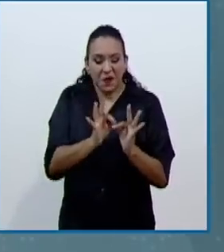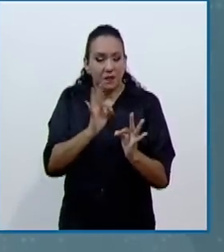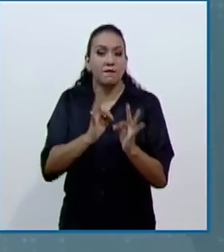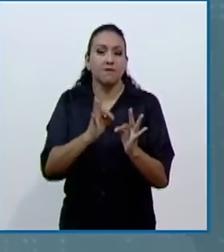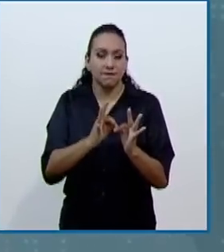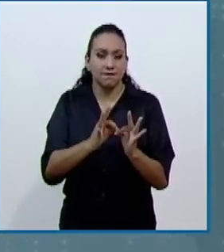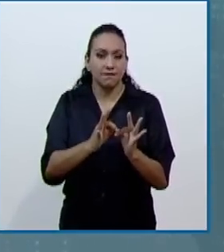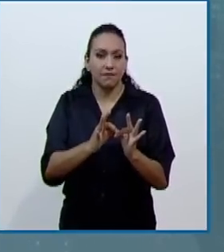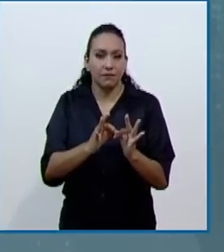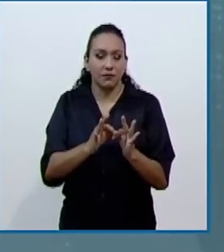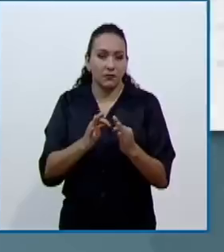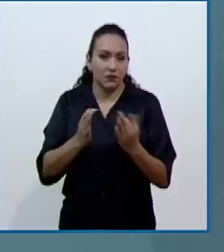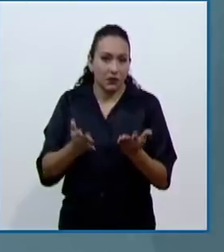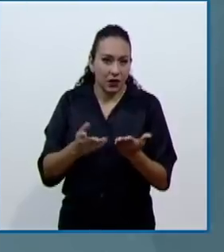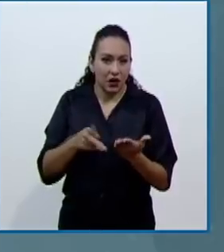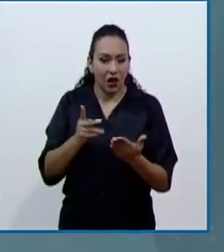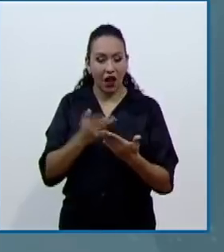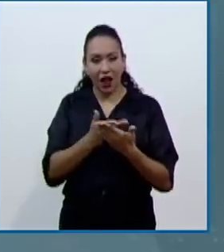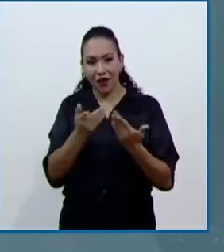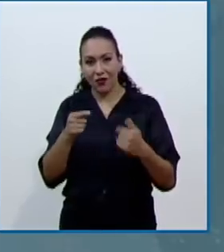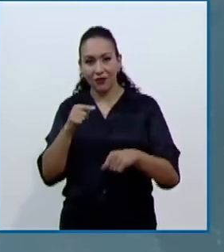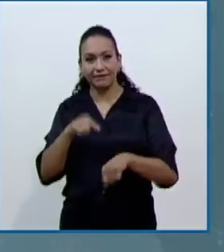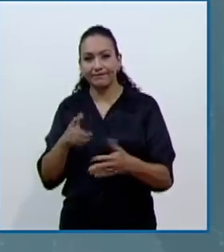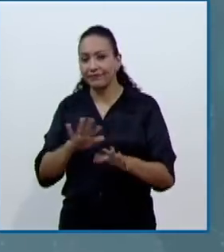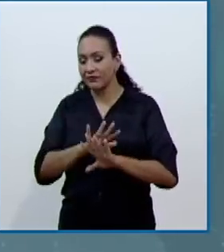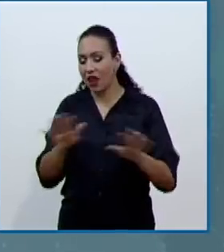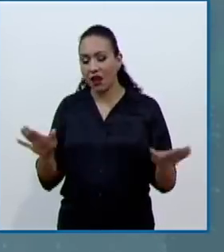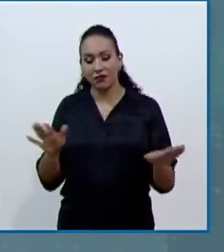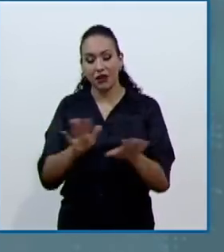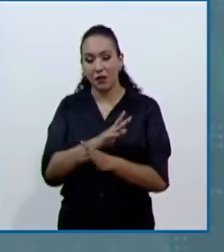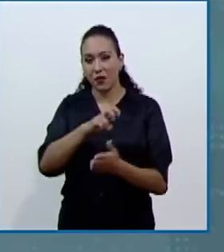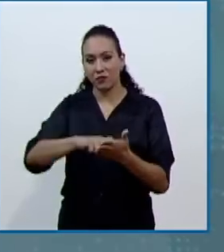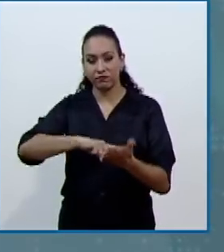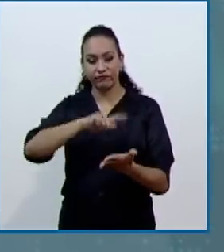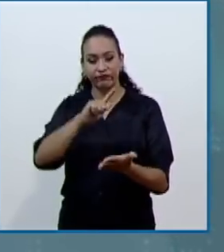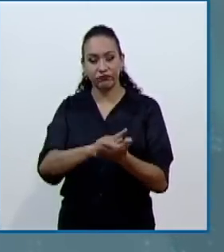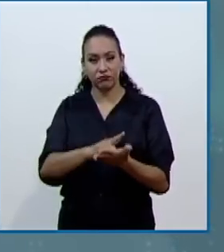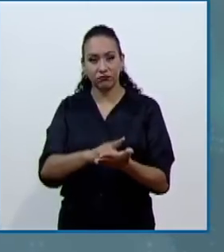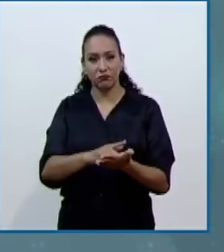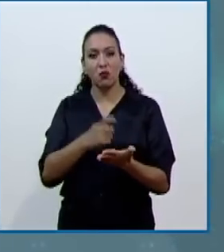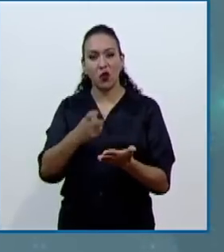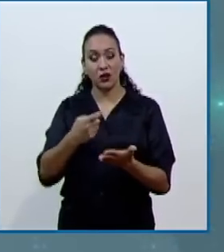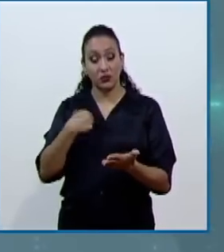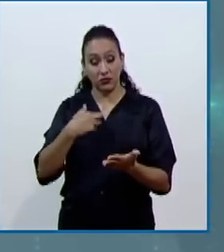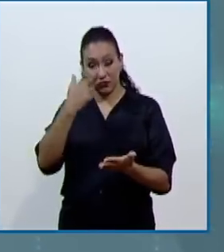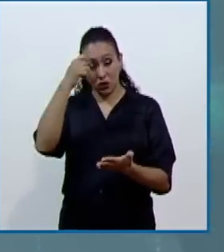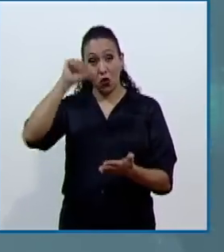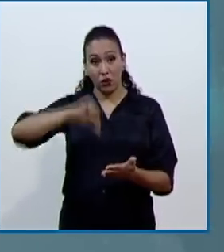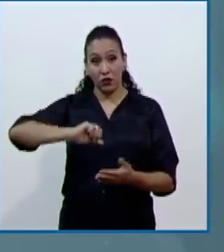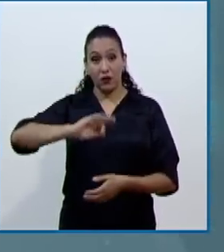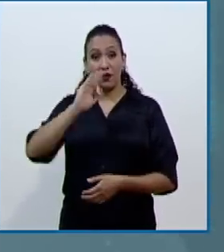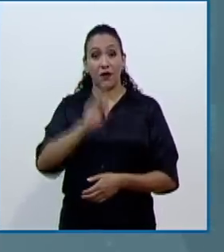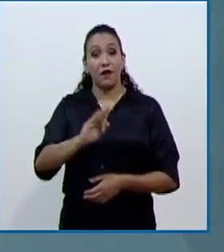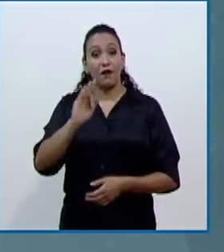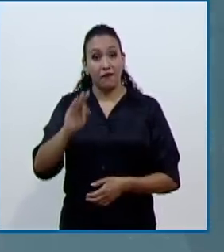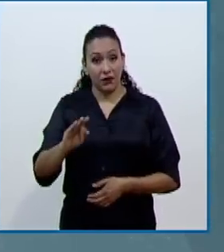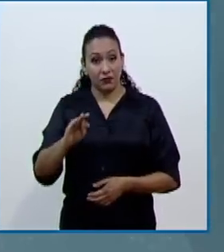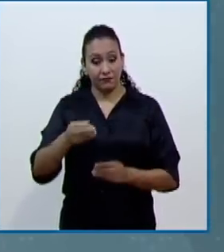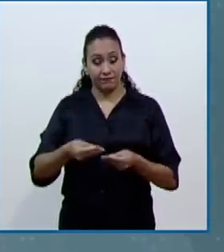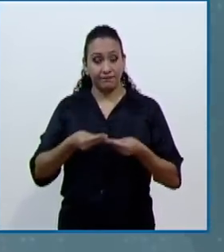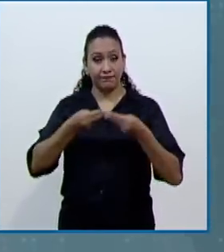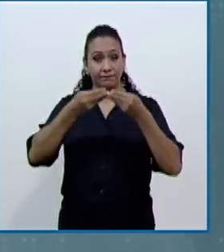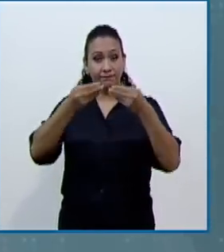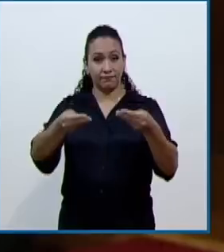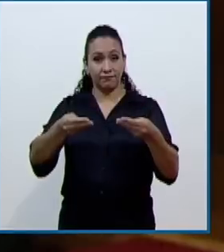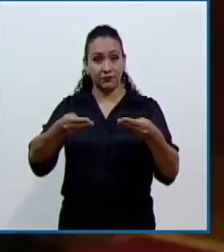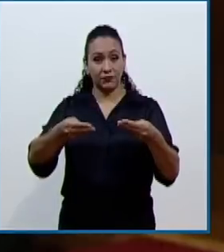conformidad de mi parte y condicionado por las circunstancias antes referidas, presento con esta fecha, para todos los efectos constitucionales